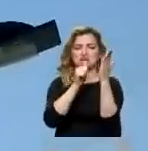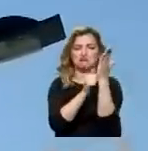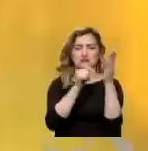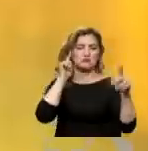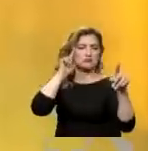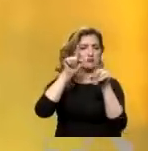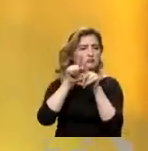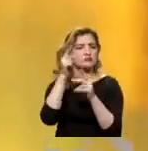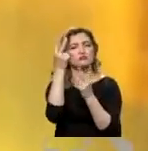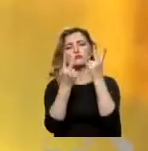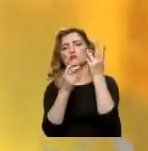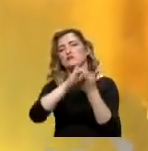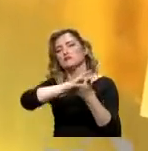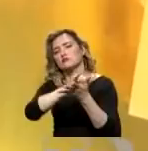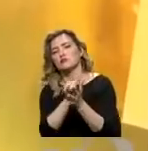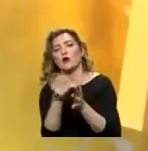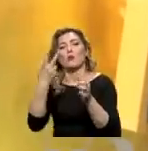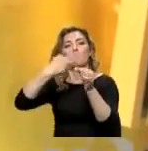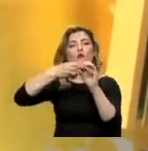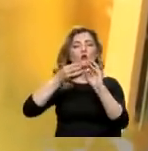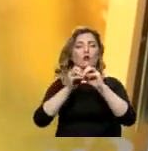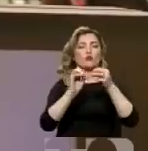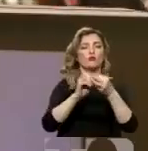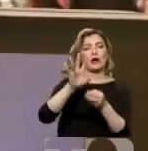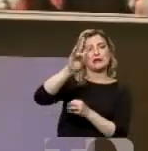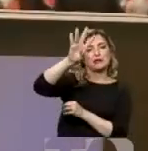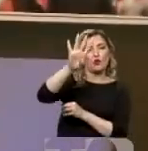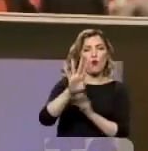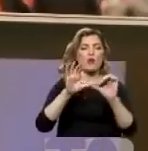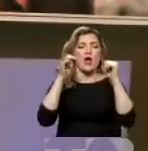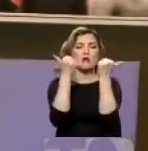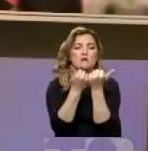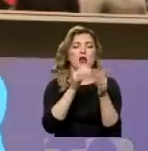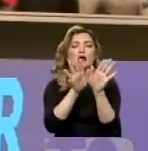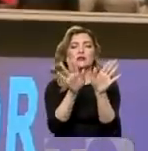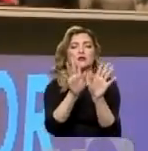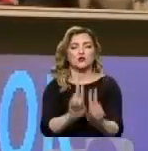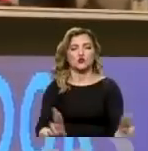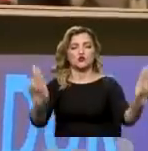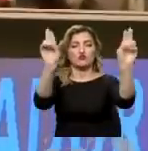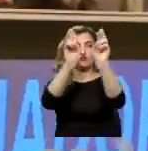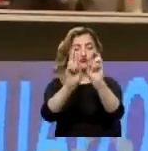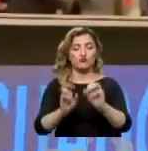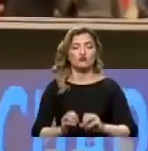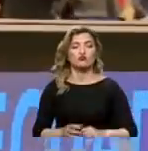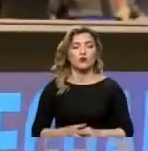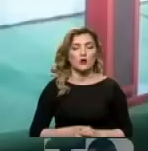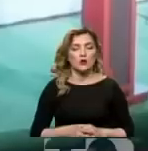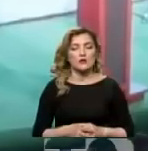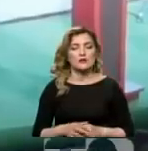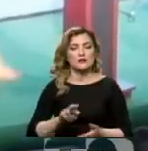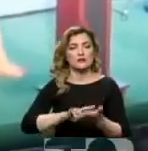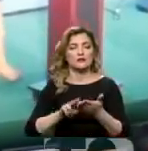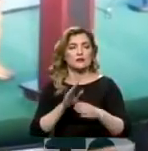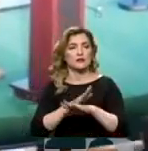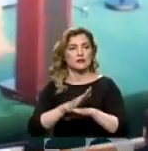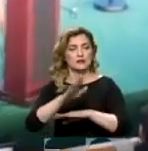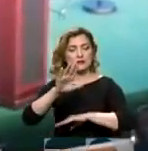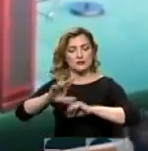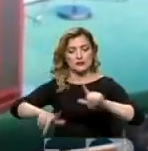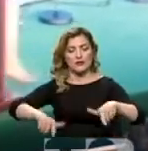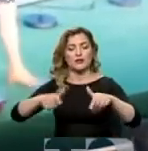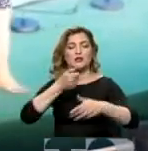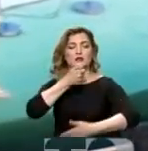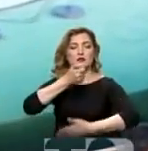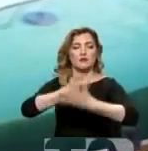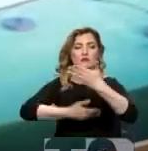Nueva York para participar en la 74ª Asamblea General de la Organización de las Naciones Unidas. Tras su reunión, Moreno tuvo una entrevista con